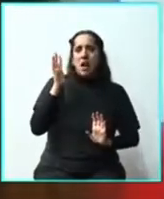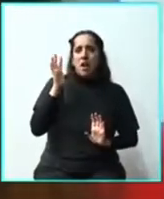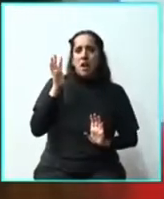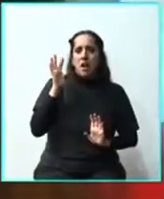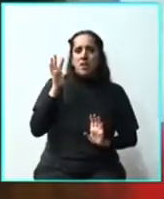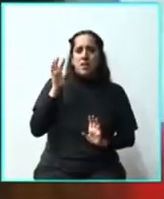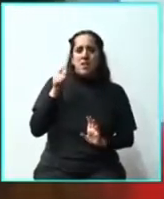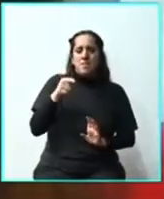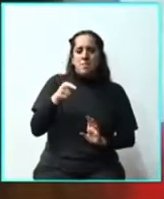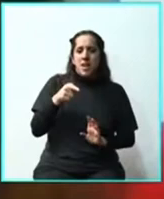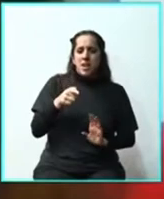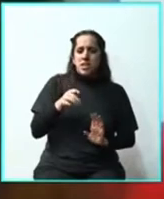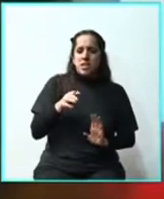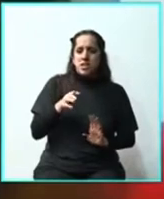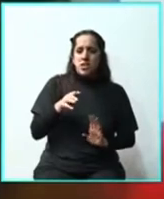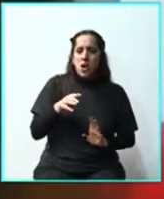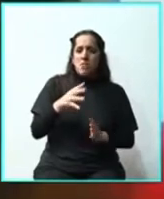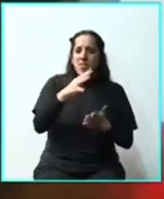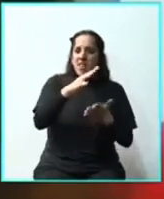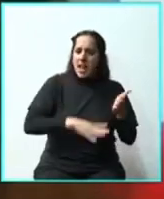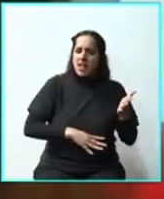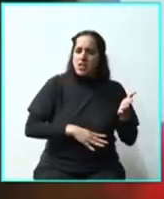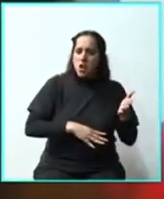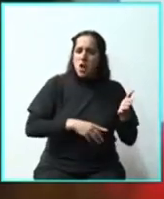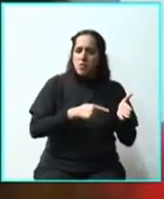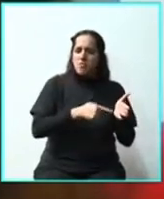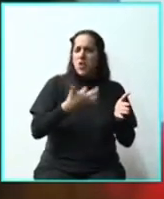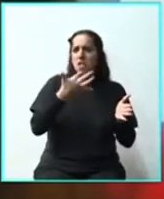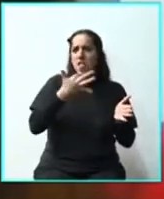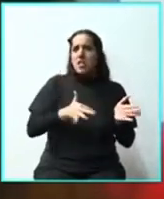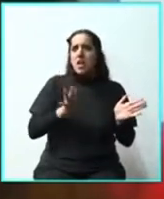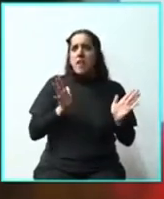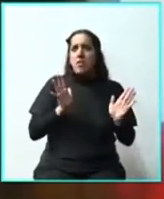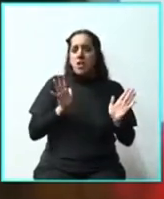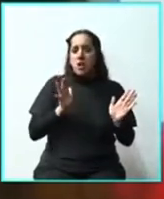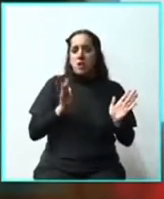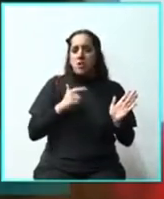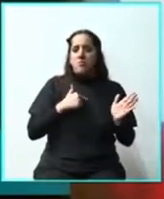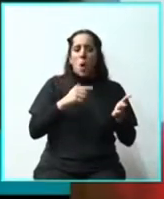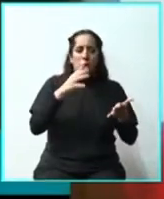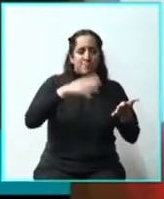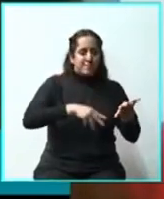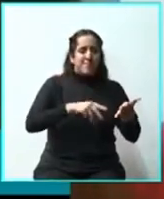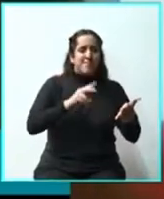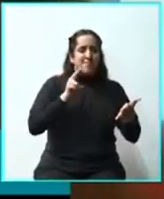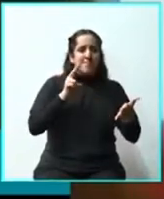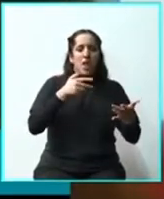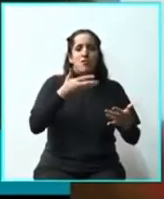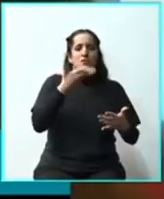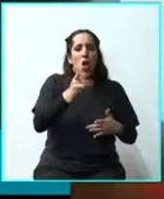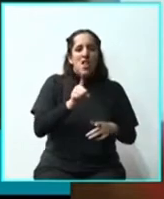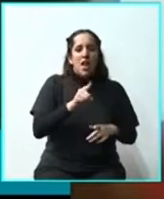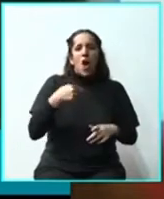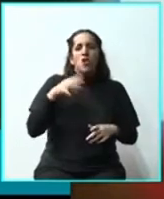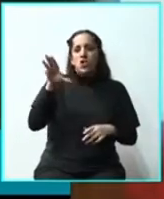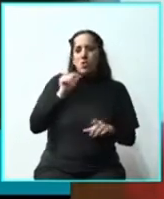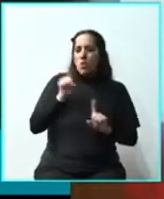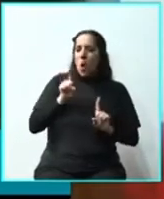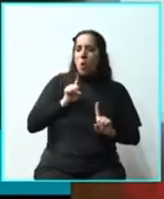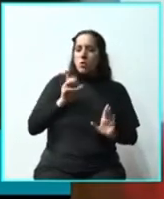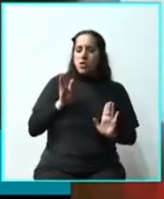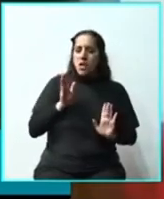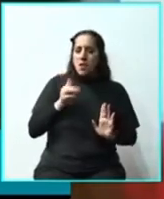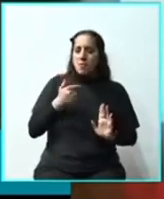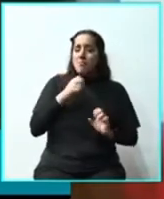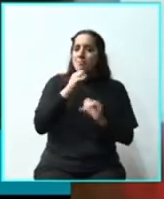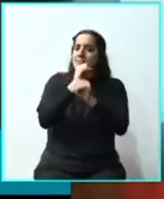que permanecía en el texto, entiendo que por ahí fue una omisión o yo no lo escuché bien, pero para que